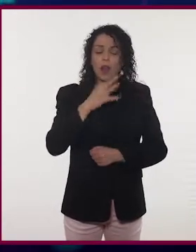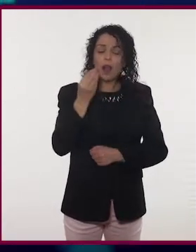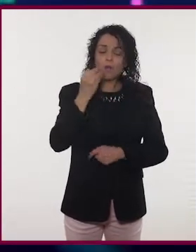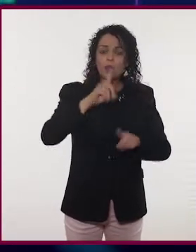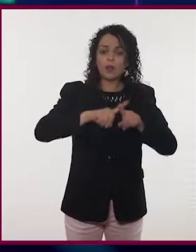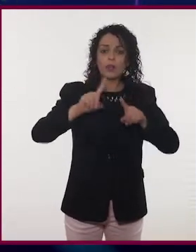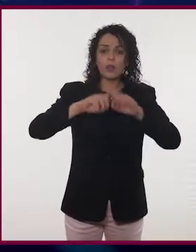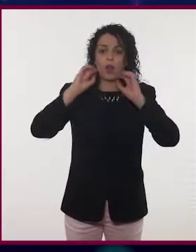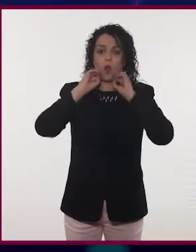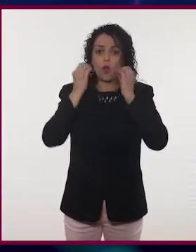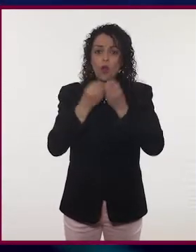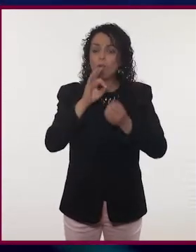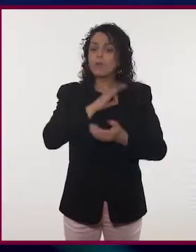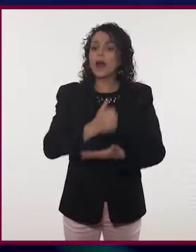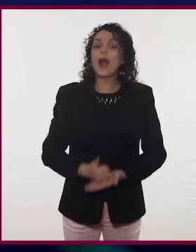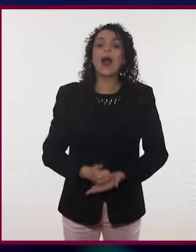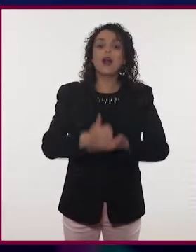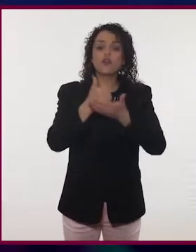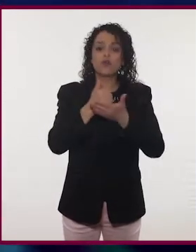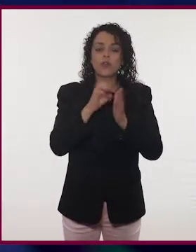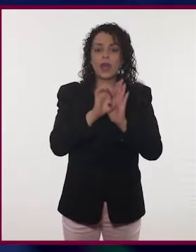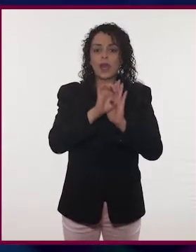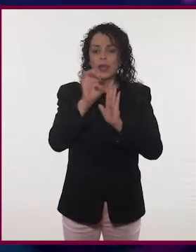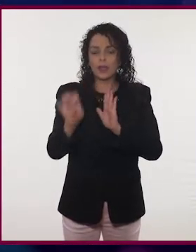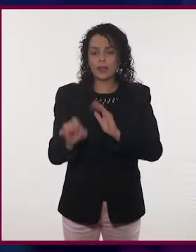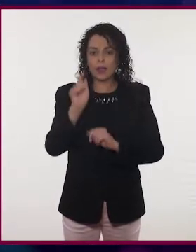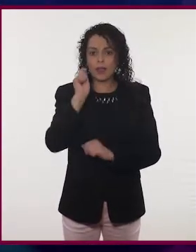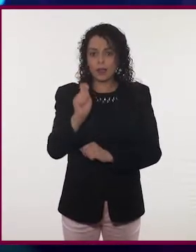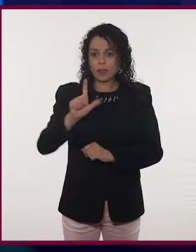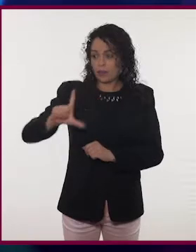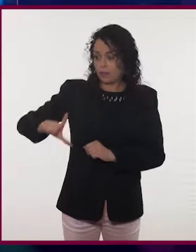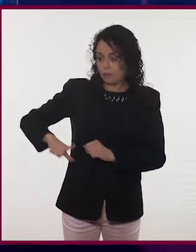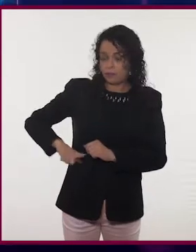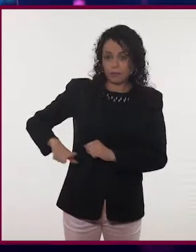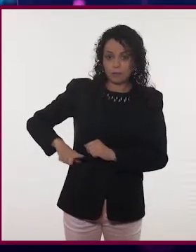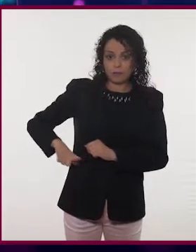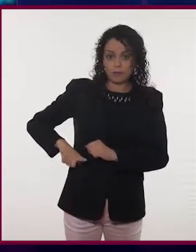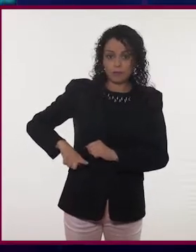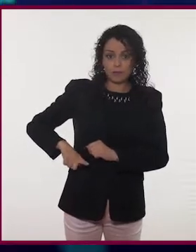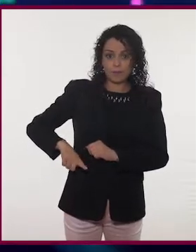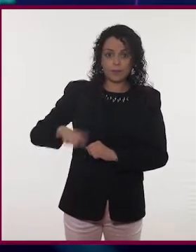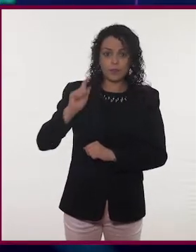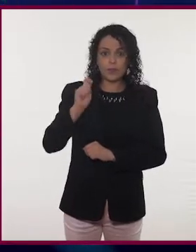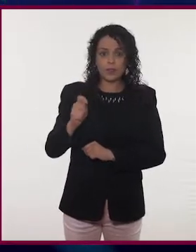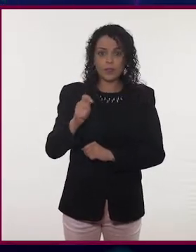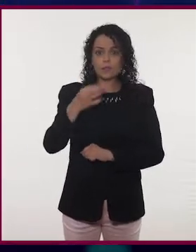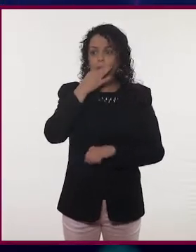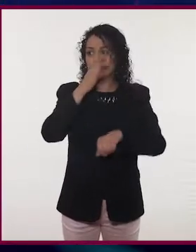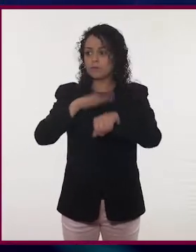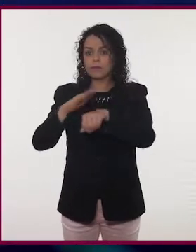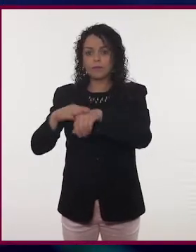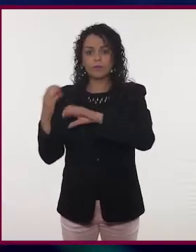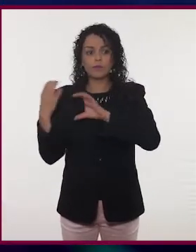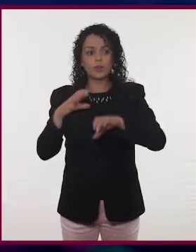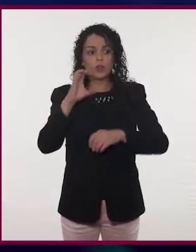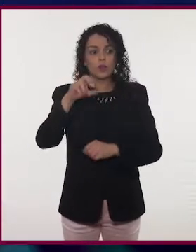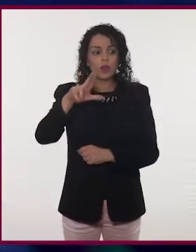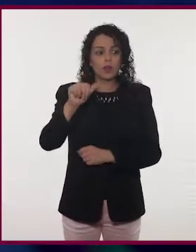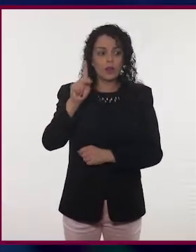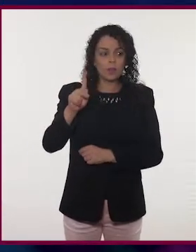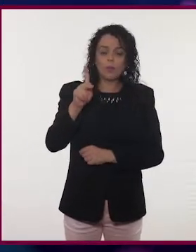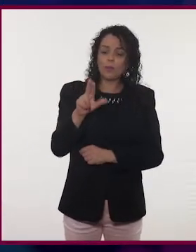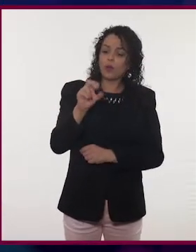te pueden ayudar para esto. Por ejemplo, en el sector público está la convocatoria de CONAP, la